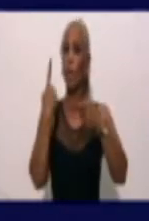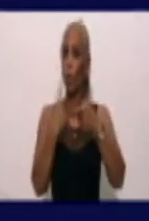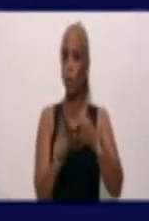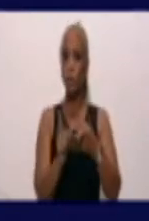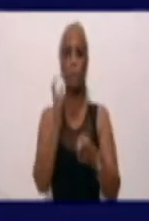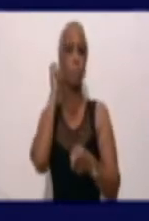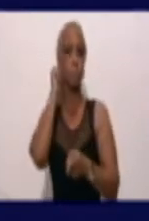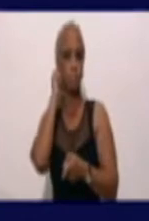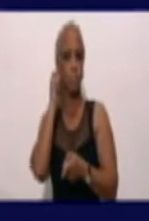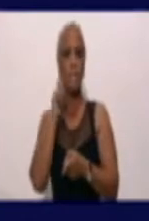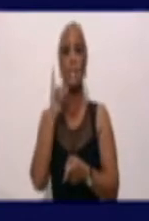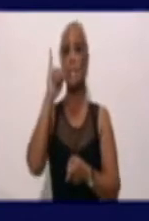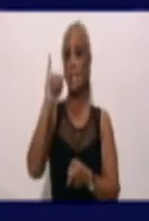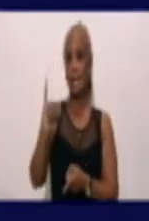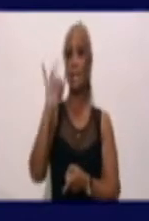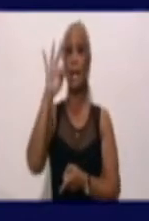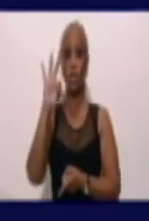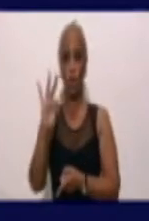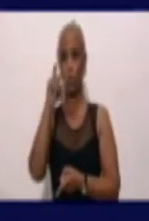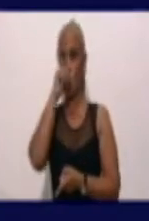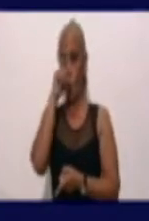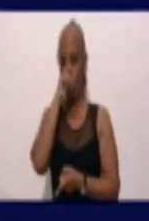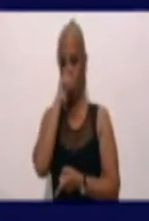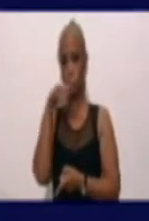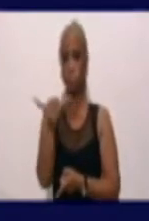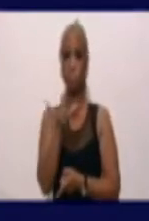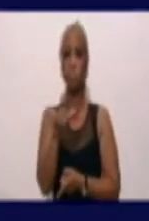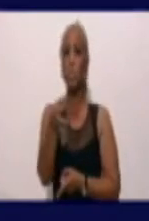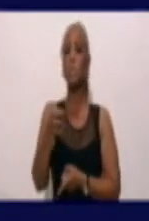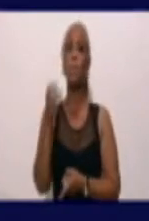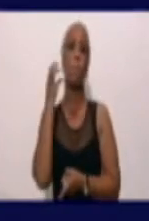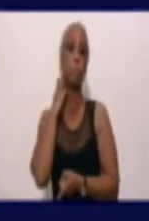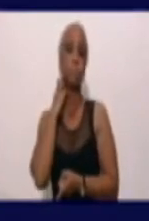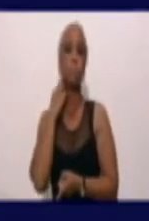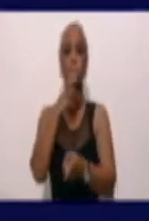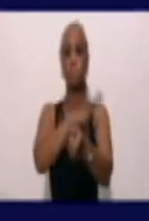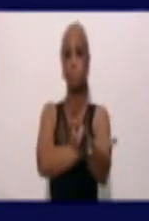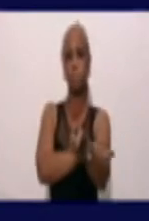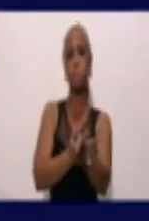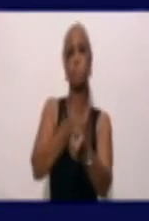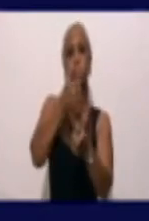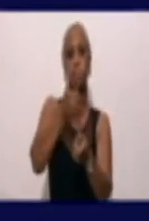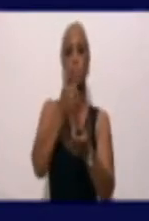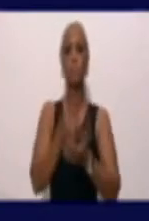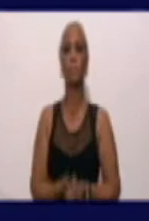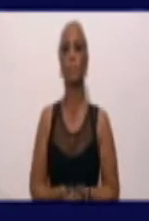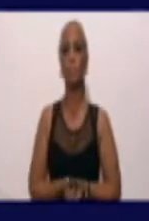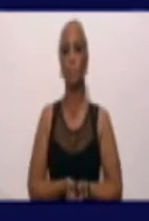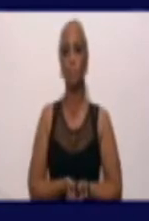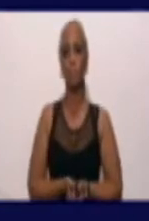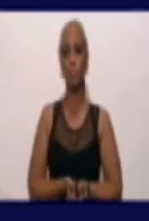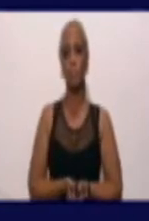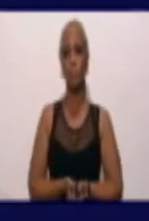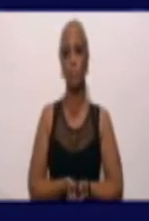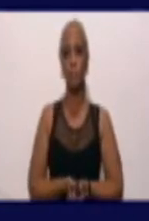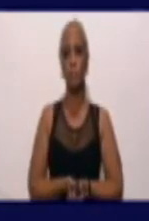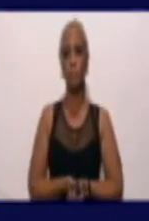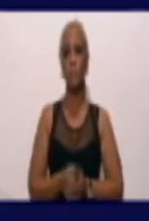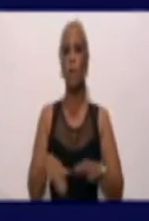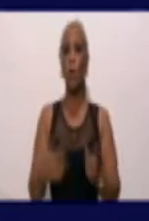paciente femenina de 68 años de Manzanillo, hipertensa, con artritis reumatoidea y también de un área en transmisión.